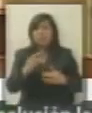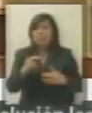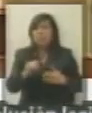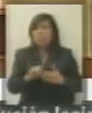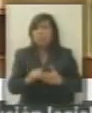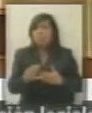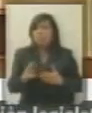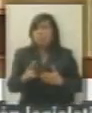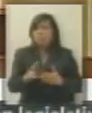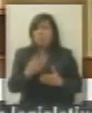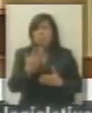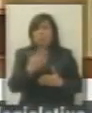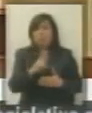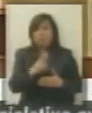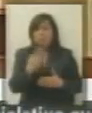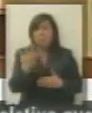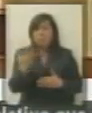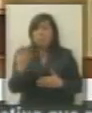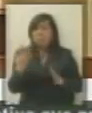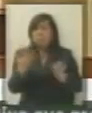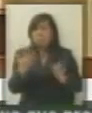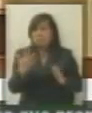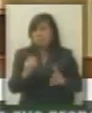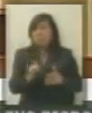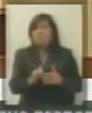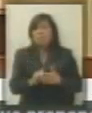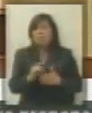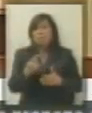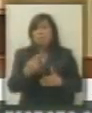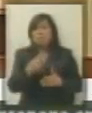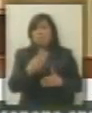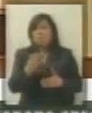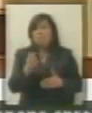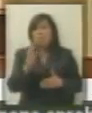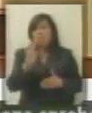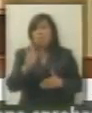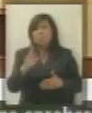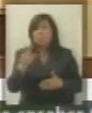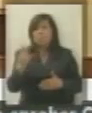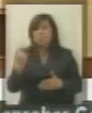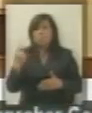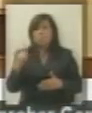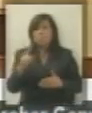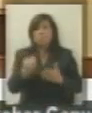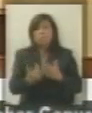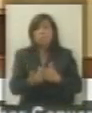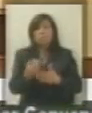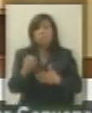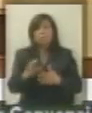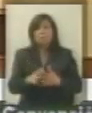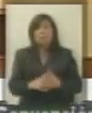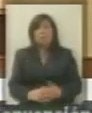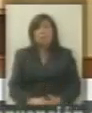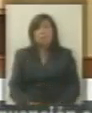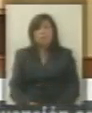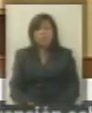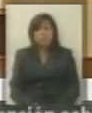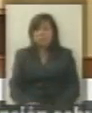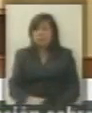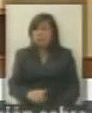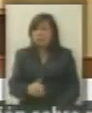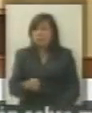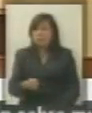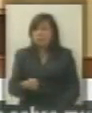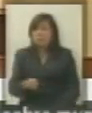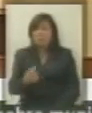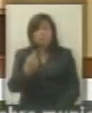se incrementaron entre el 2005 y el 2010 en 1.252 millones de nuevos soles. De otro lado,